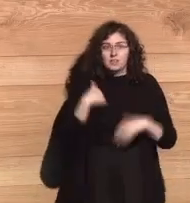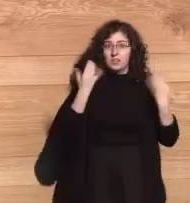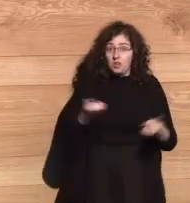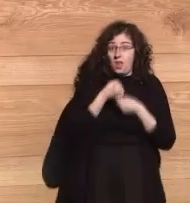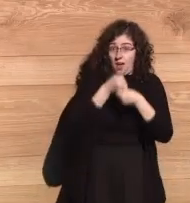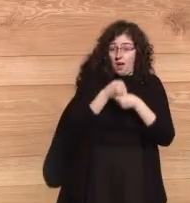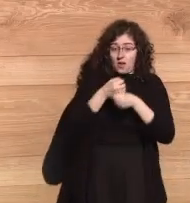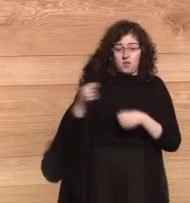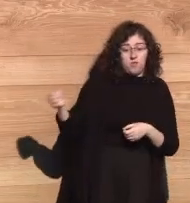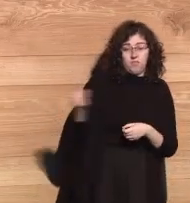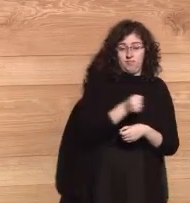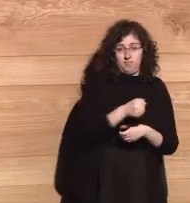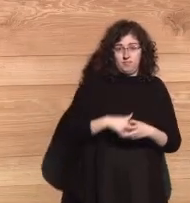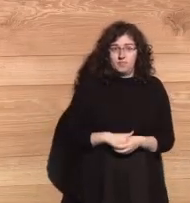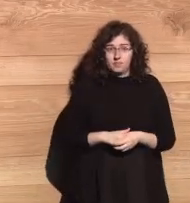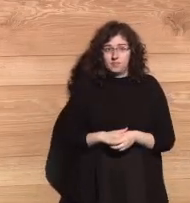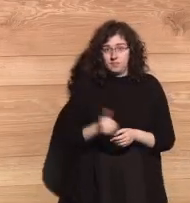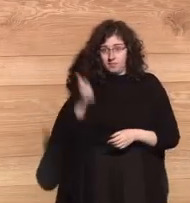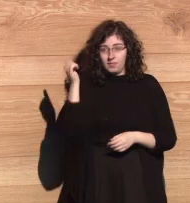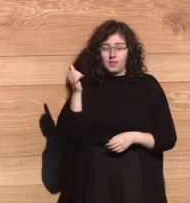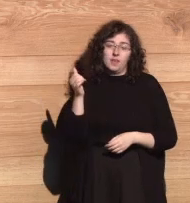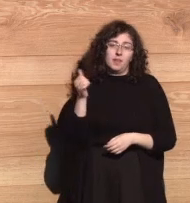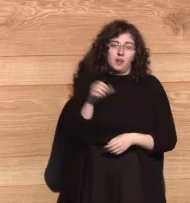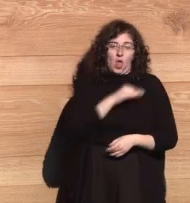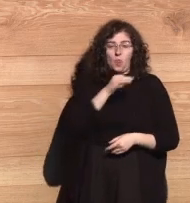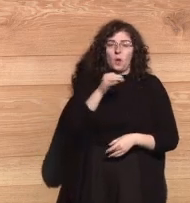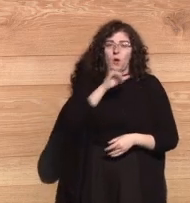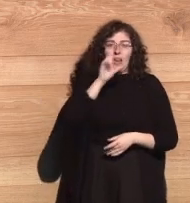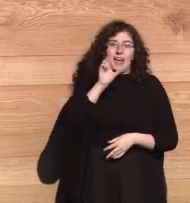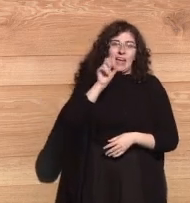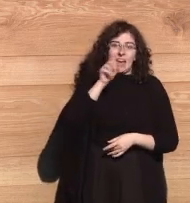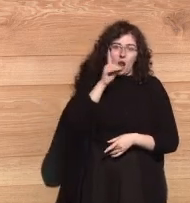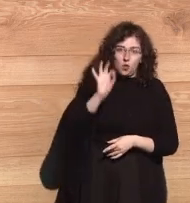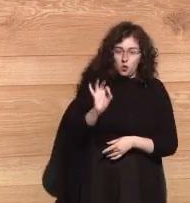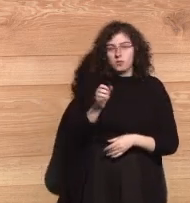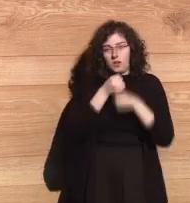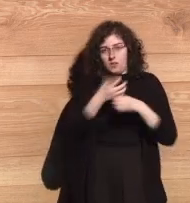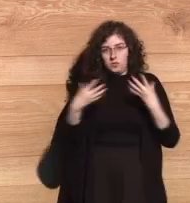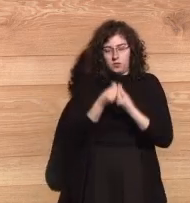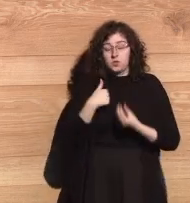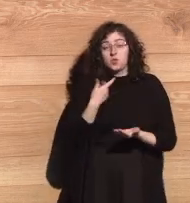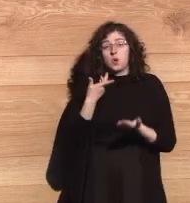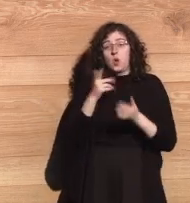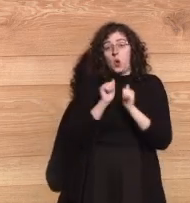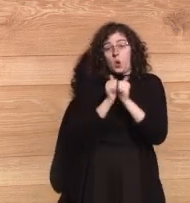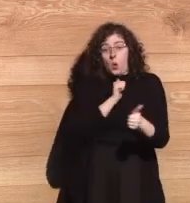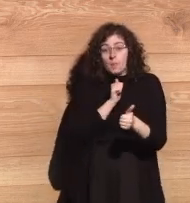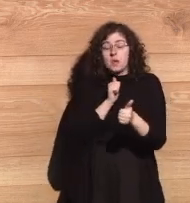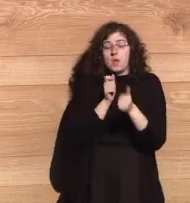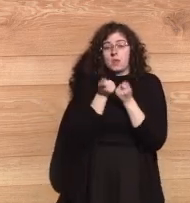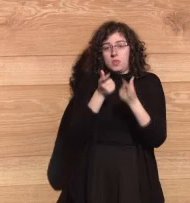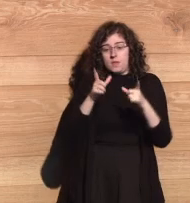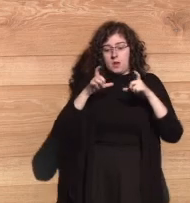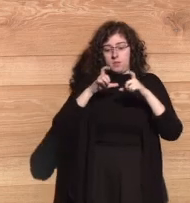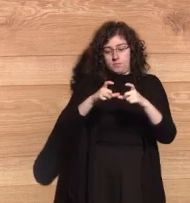¿no? Bueno. Don Gerardo con el güero. Y bueno, lo que hacía era, yo les daba las copias, las impresiones chiquitas